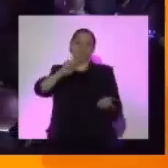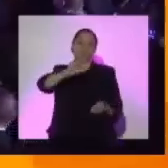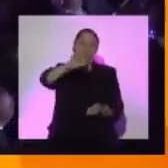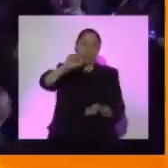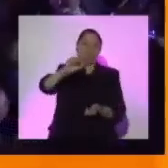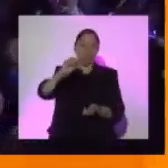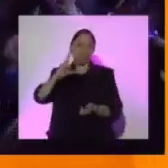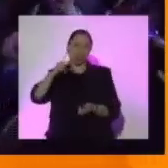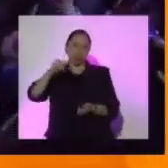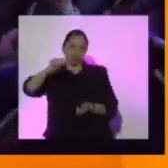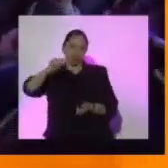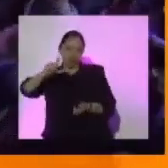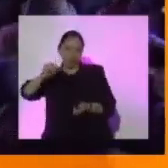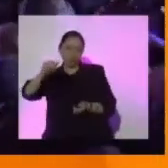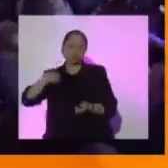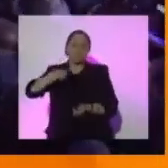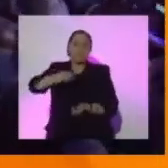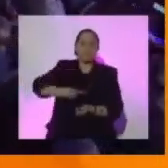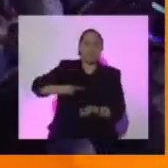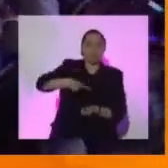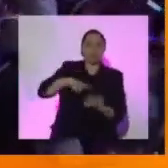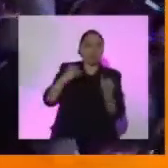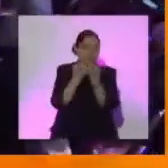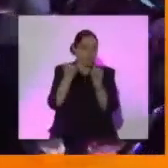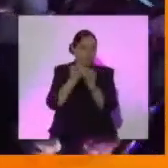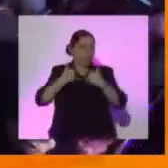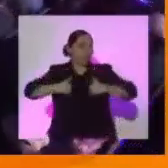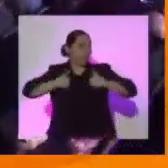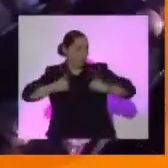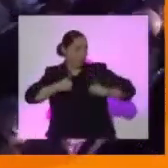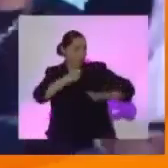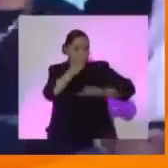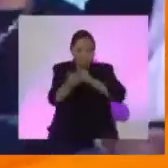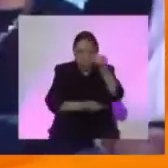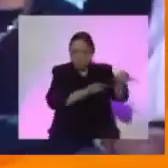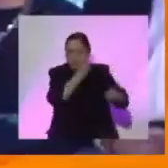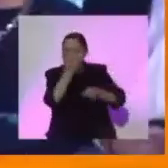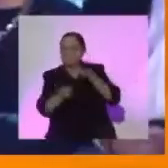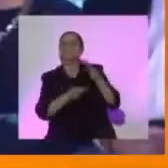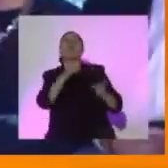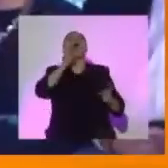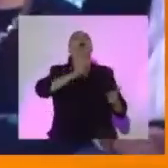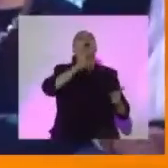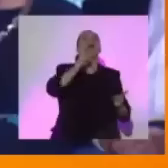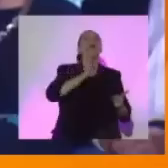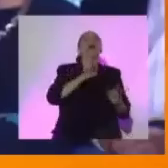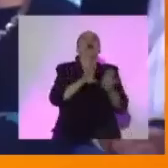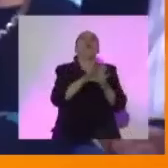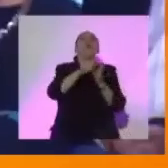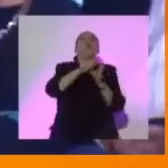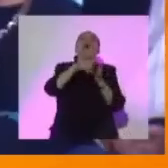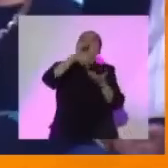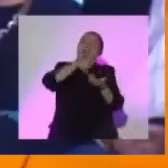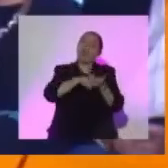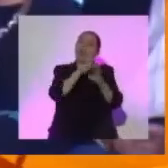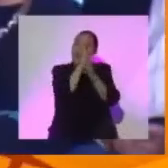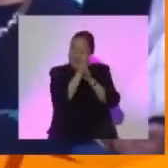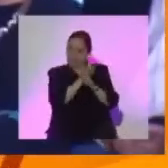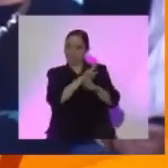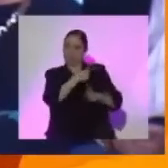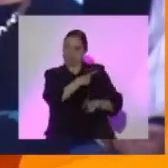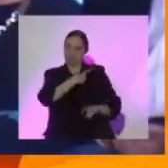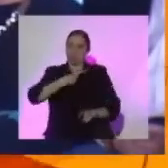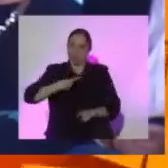tan sustentables se sienten qué tal Aguililla qué tan vaya Aguililla podría considerarse como